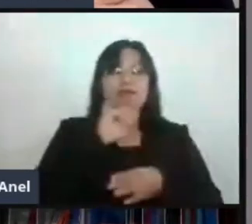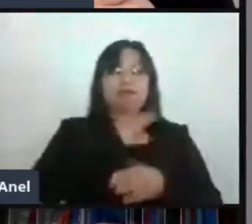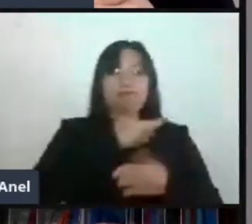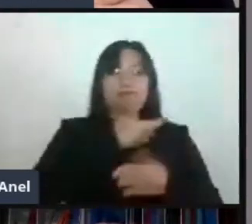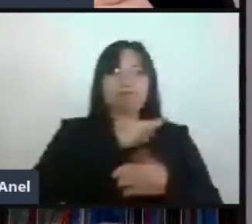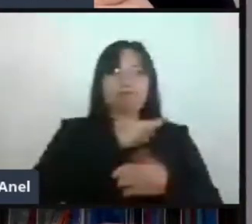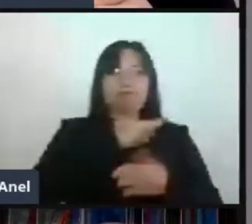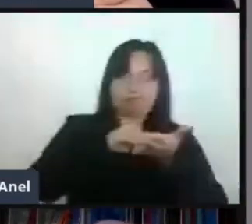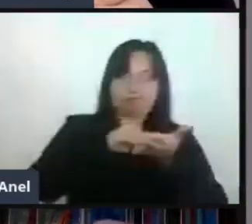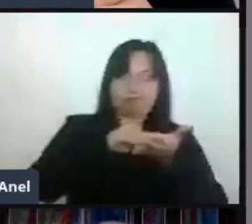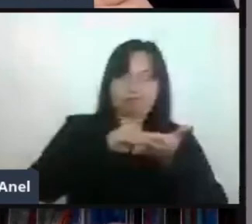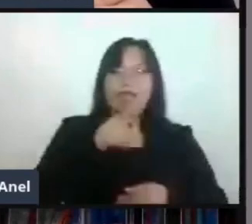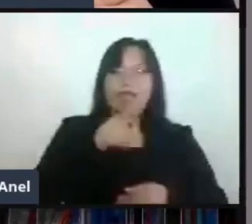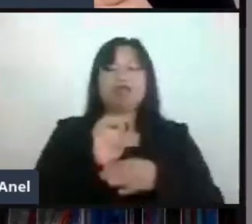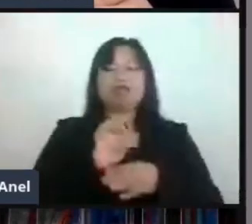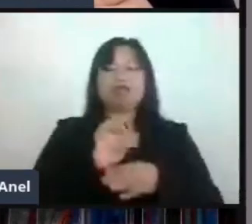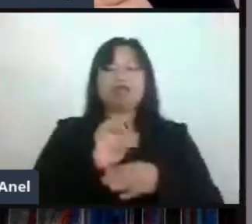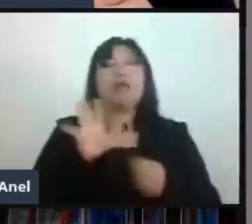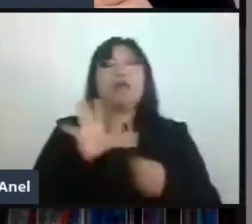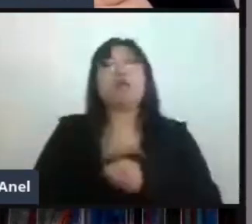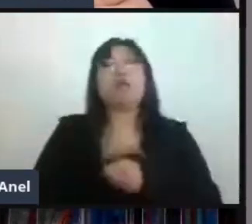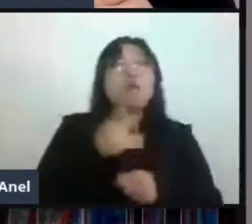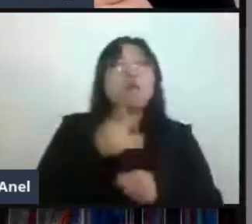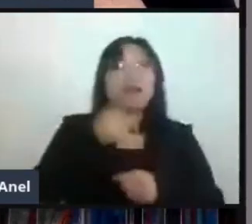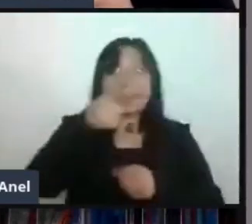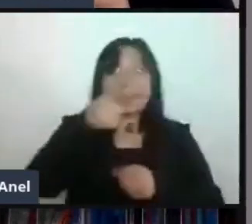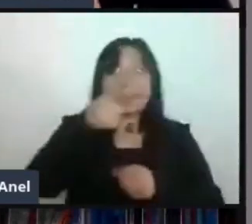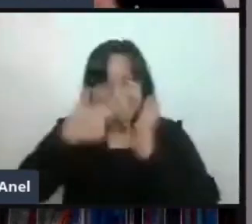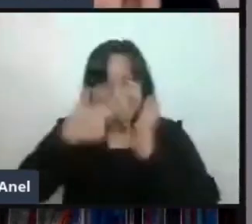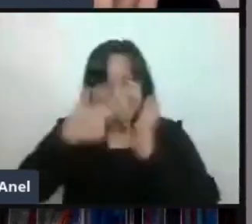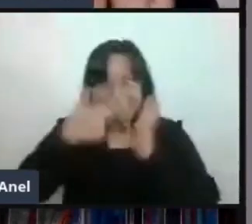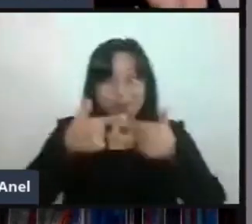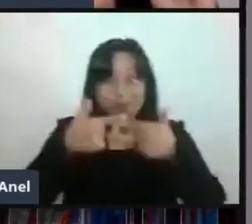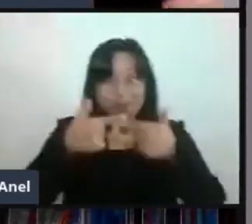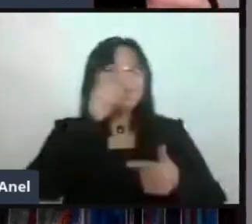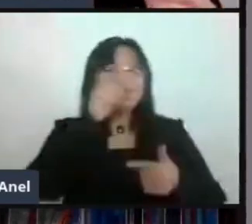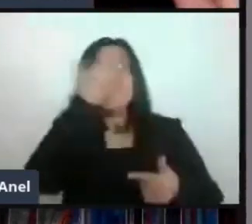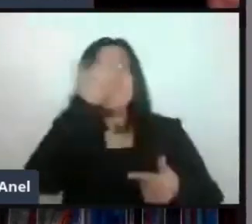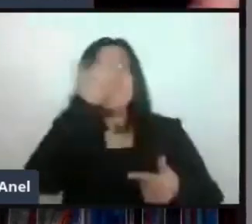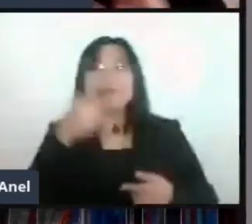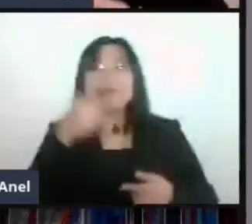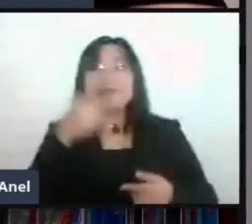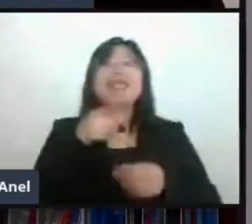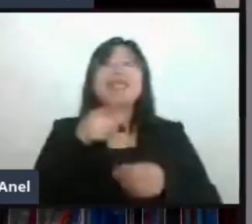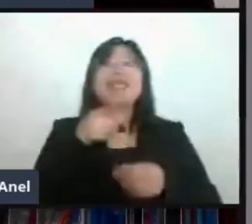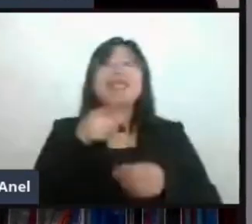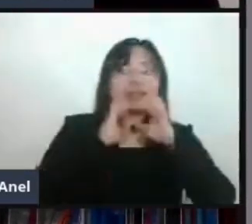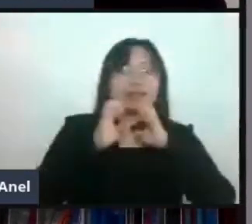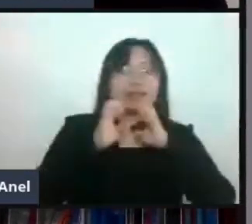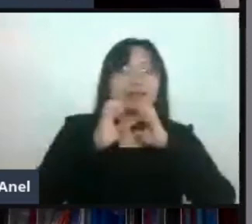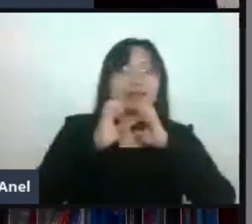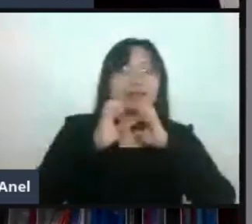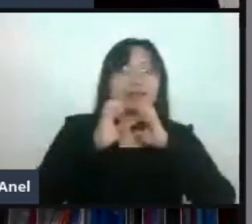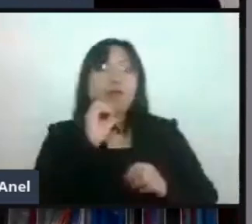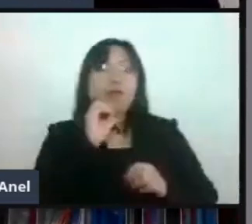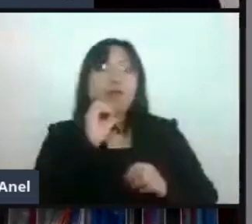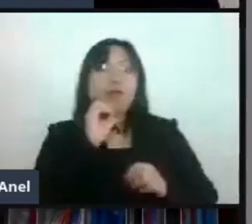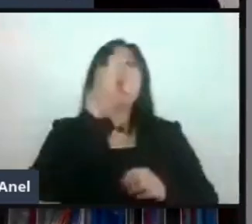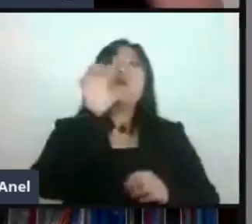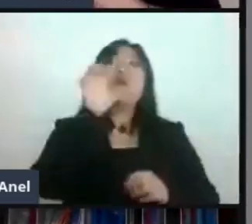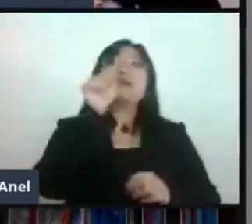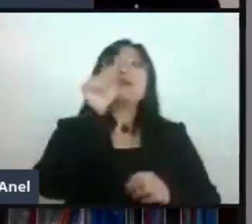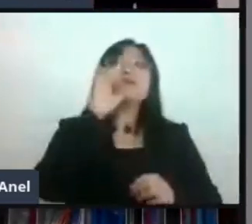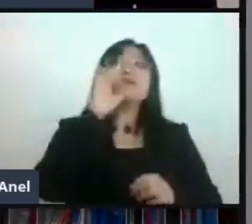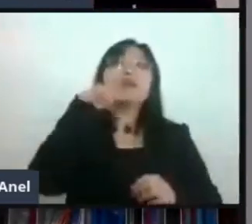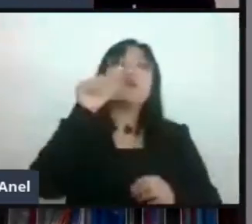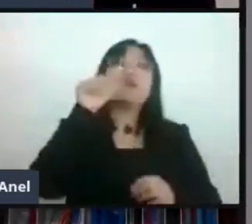sabe si es una encuesta o si es un cuestionario. Ah, entonces es importante, si yo lo abro desde otra parte que no sea Classroom, yo me tengo